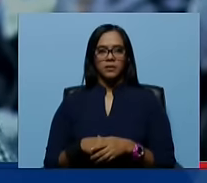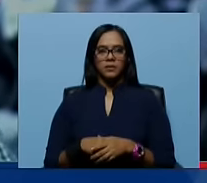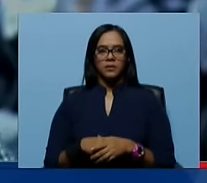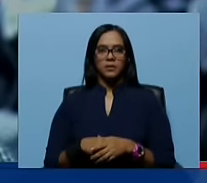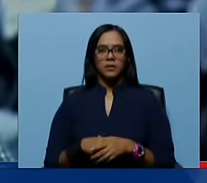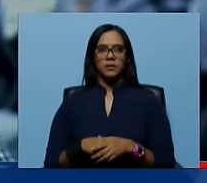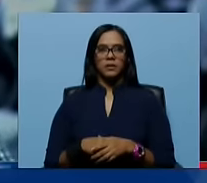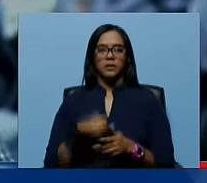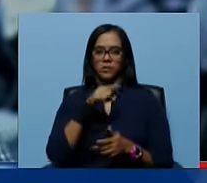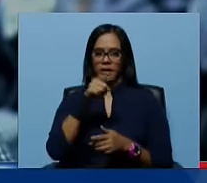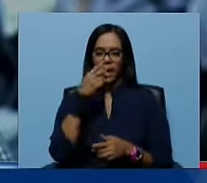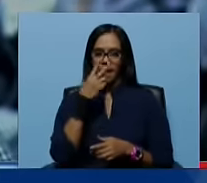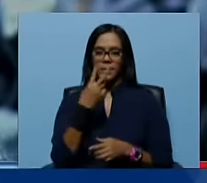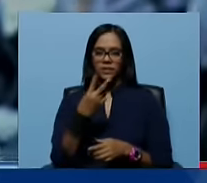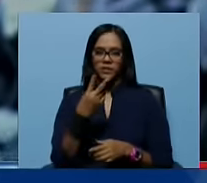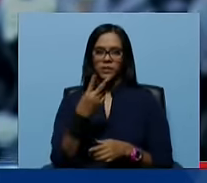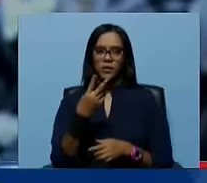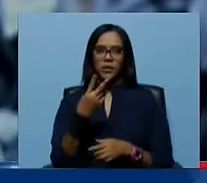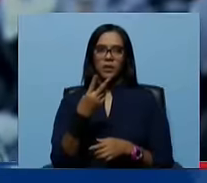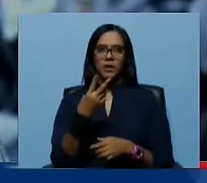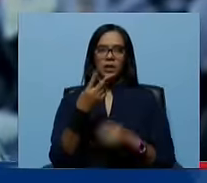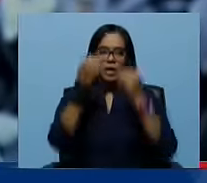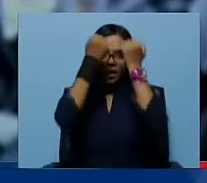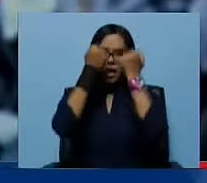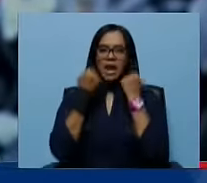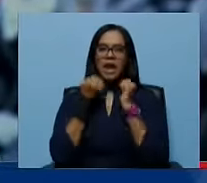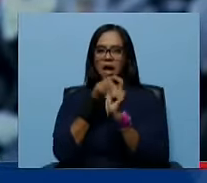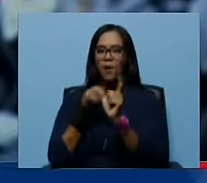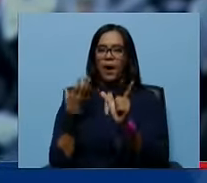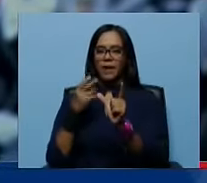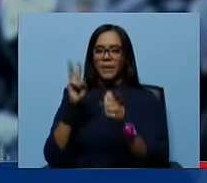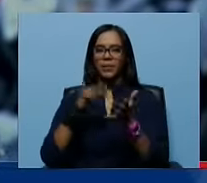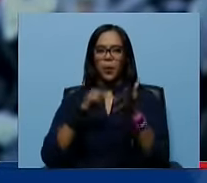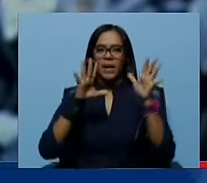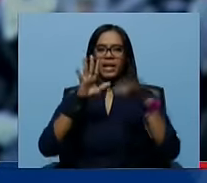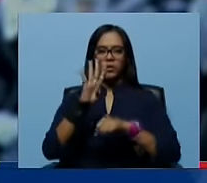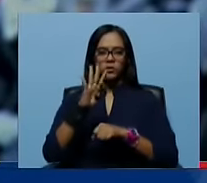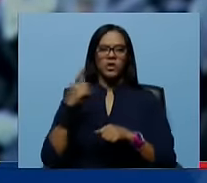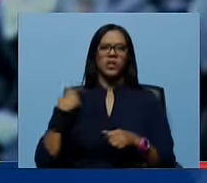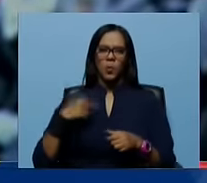Ahí ustedes han visto, la Guarimba 2014 tuvo unas características.